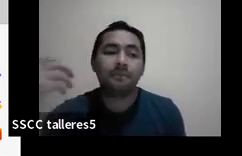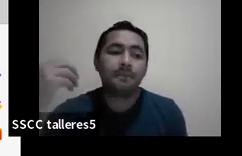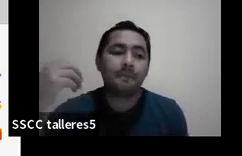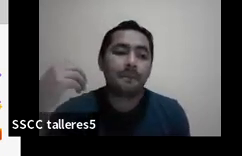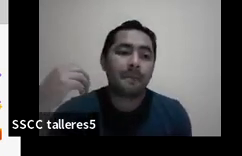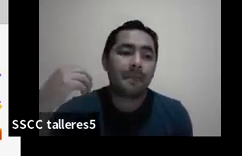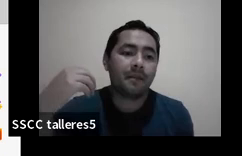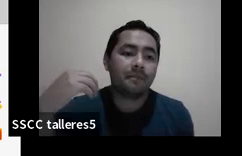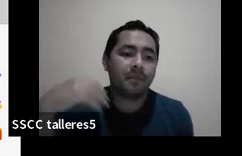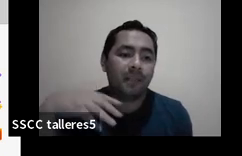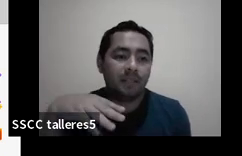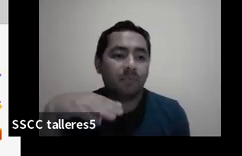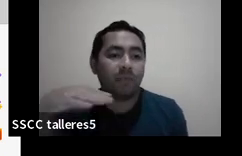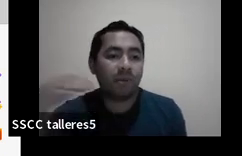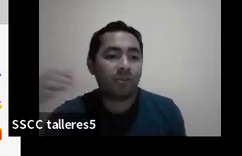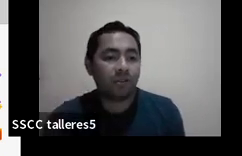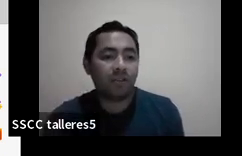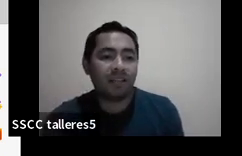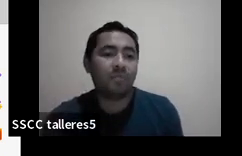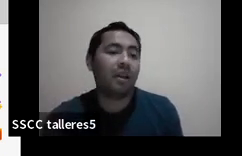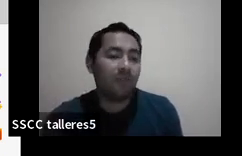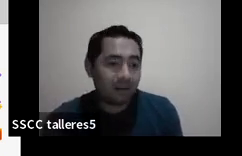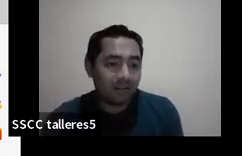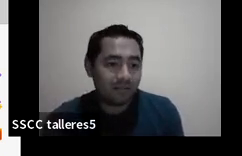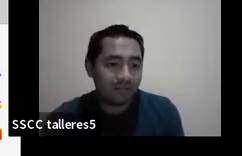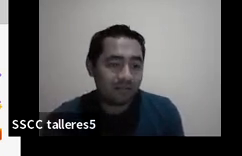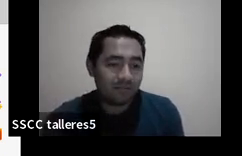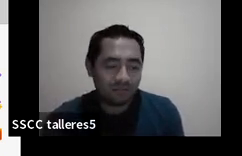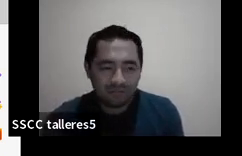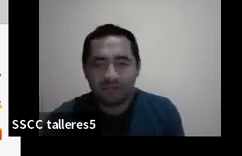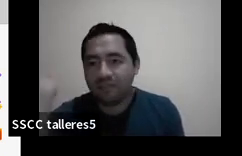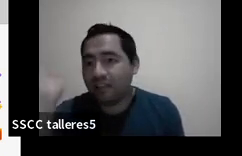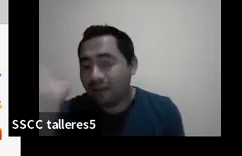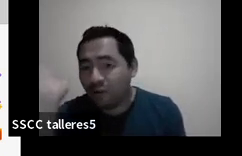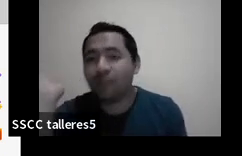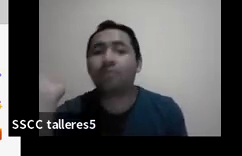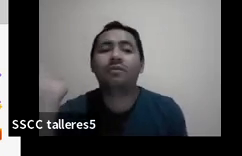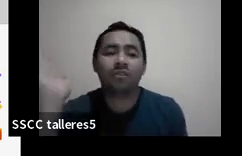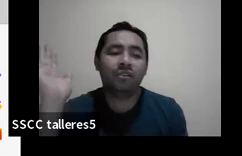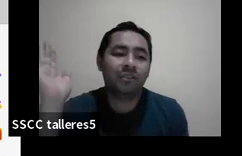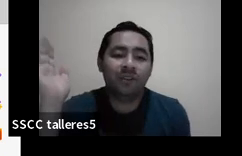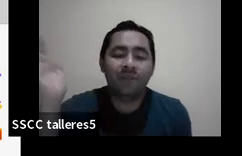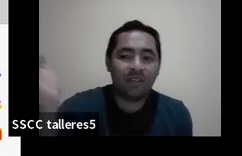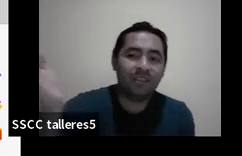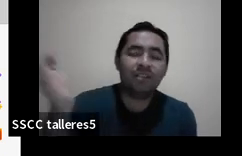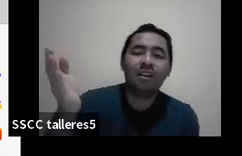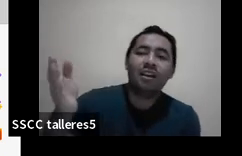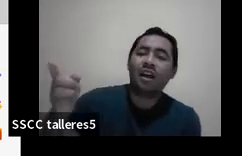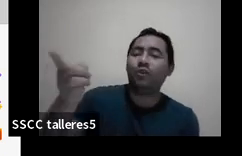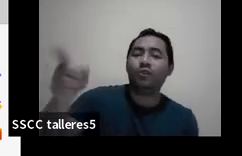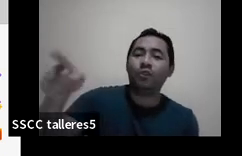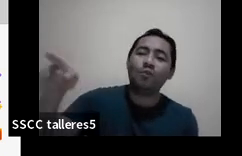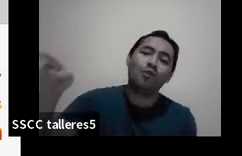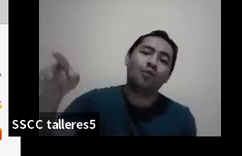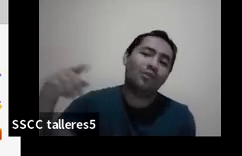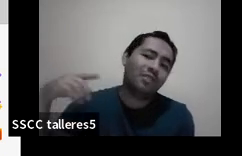sordas? ¿Ya? Ahí dice, porque hay personas sordas que sí pueden hablar, ¿no? Está lógico. Entonces, no le vas a decir,